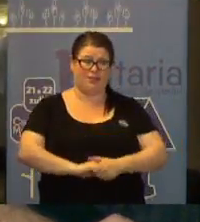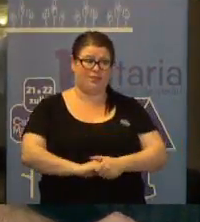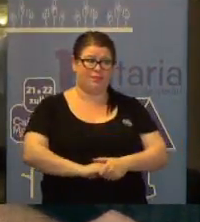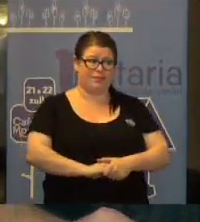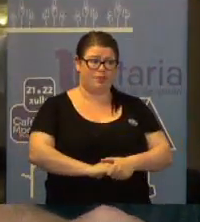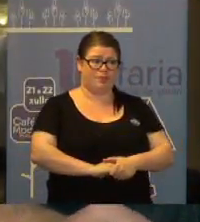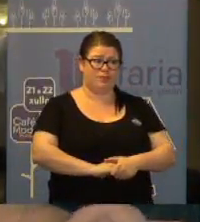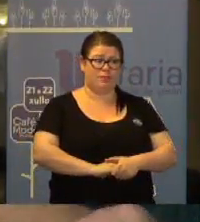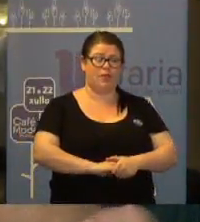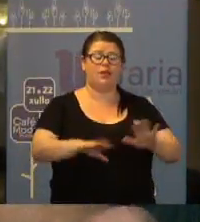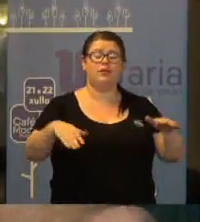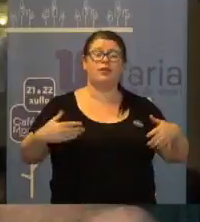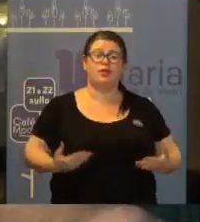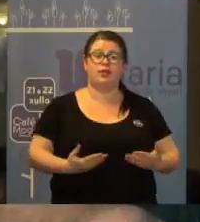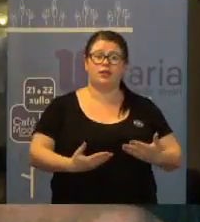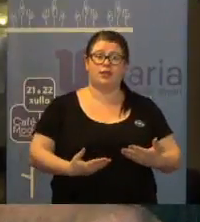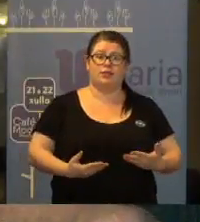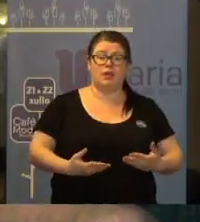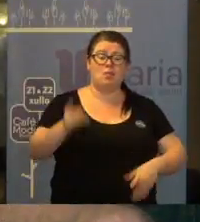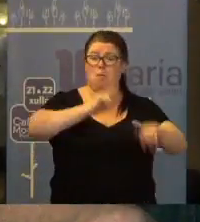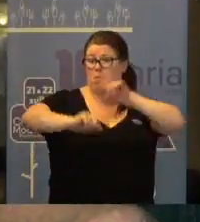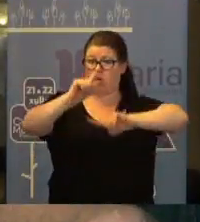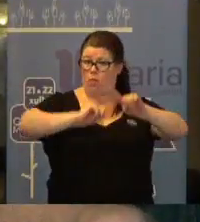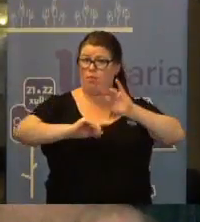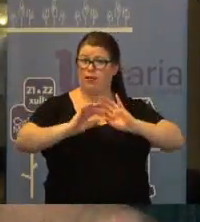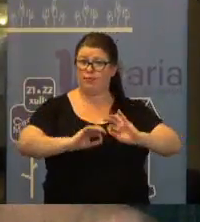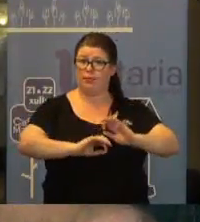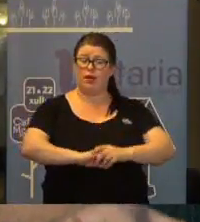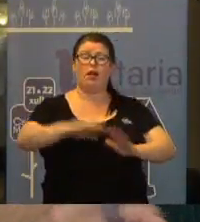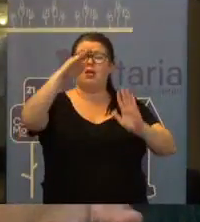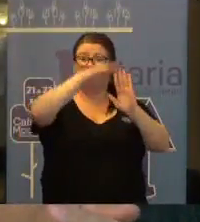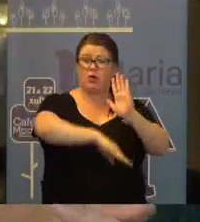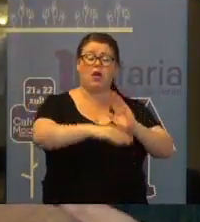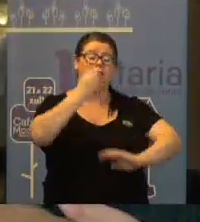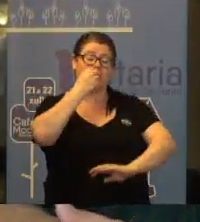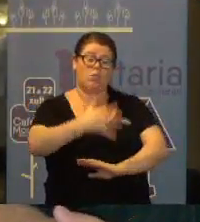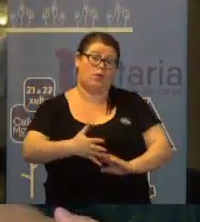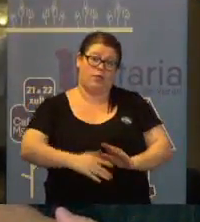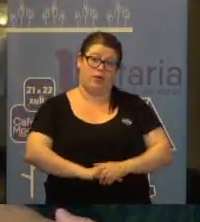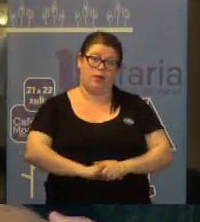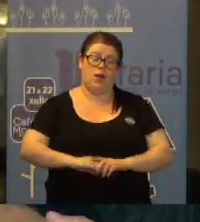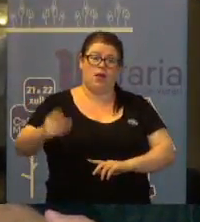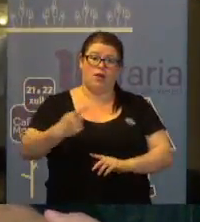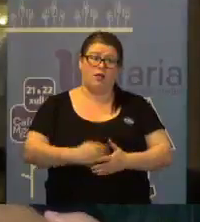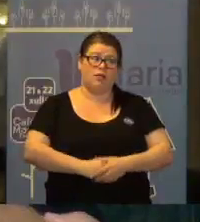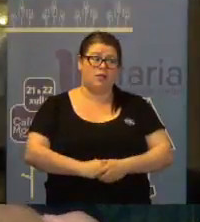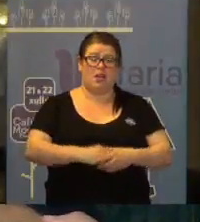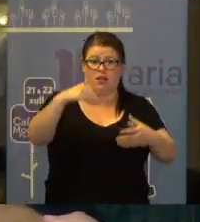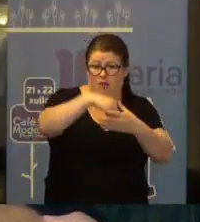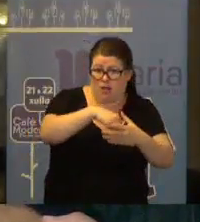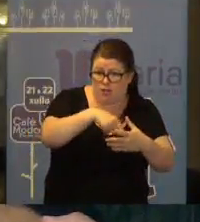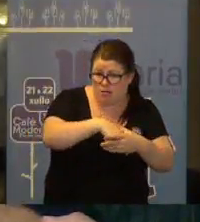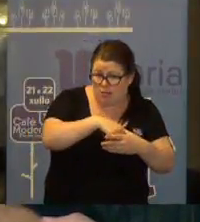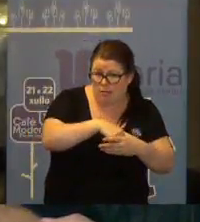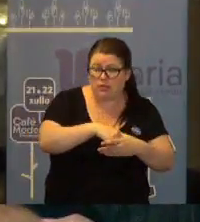exercendo a dereita. Entón, a mí é iso que me preocupa. O programa está moi ben. Non ter líos internos, mellor,